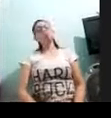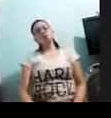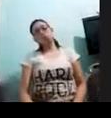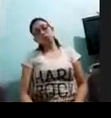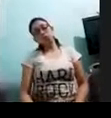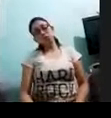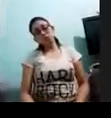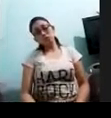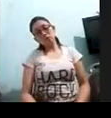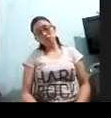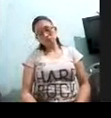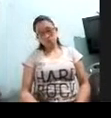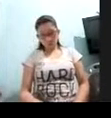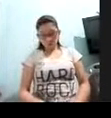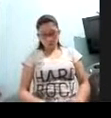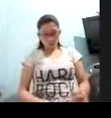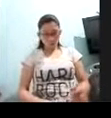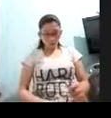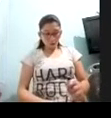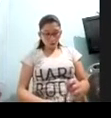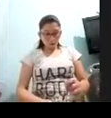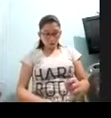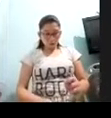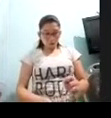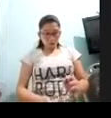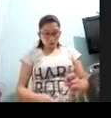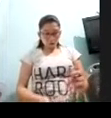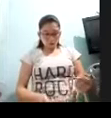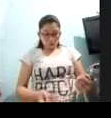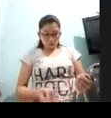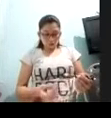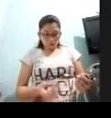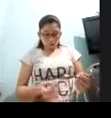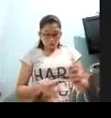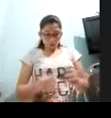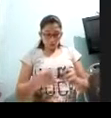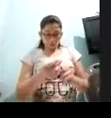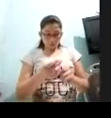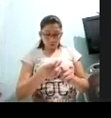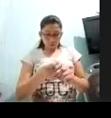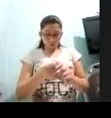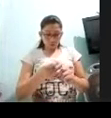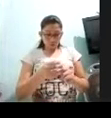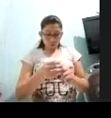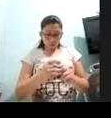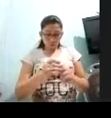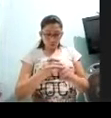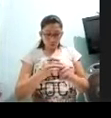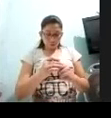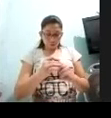después va a empezar, voy a escoger uno de ustedes para que haga lo que yo voy a hacer, ¿ok? Con el